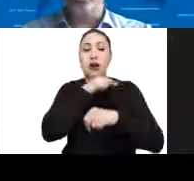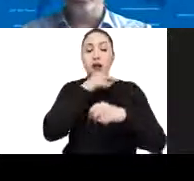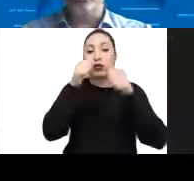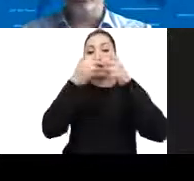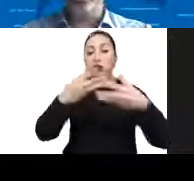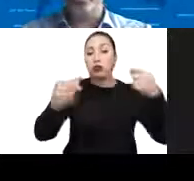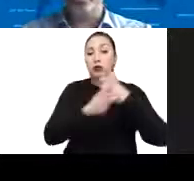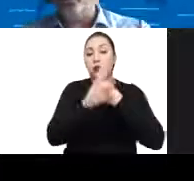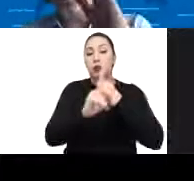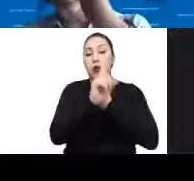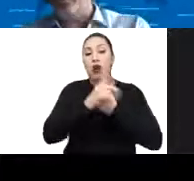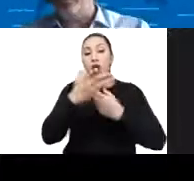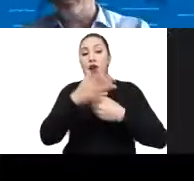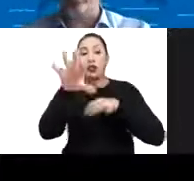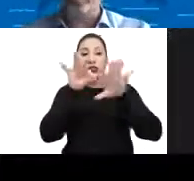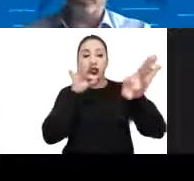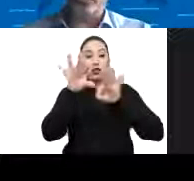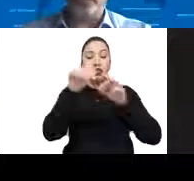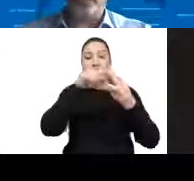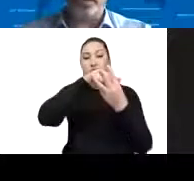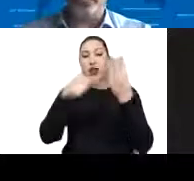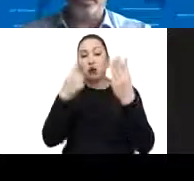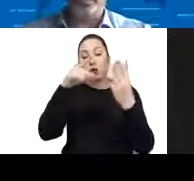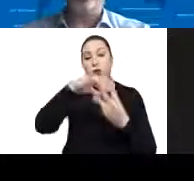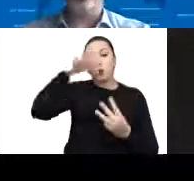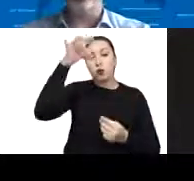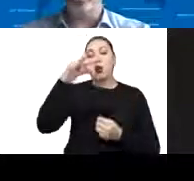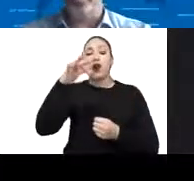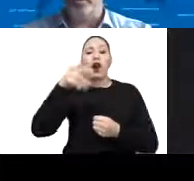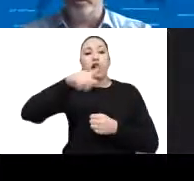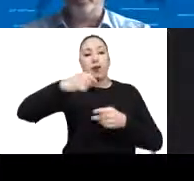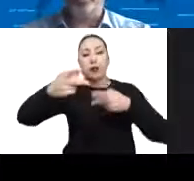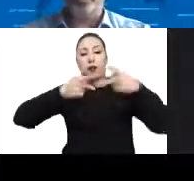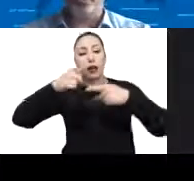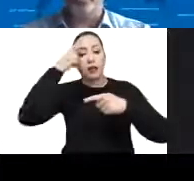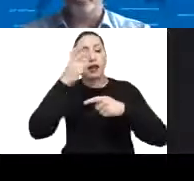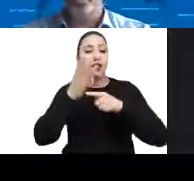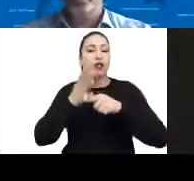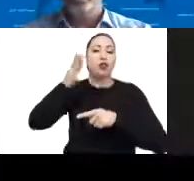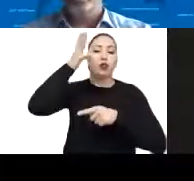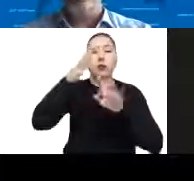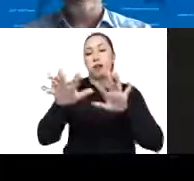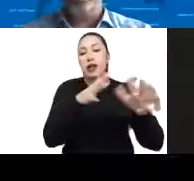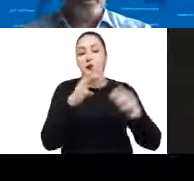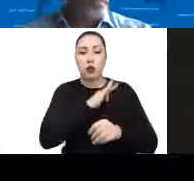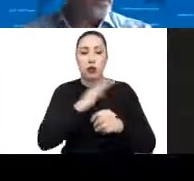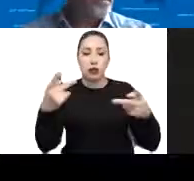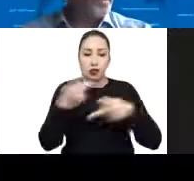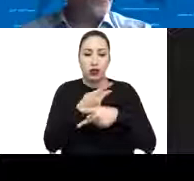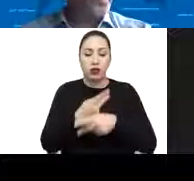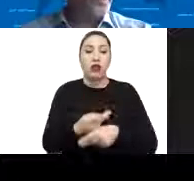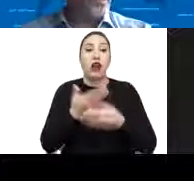elegimos uno de esos escenarios y proyectamos las acciones para ese tipo de futuro, digamos, ¿no? Y este modelo